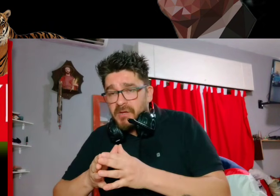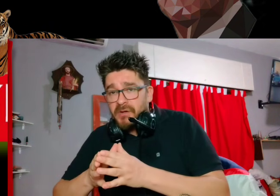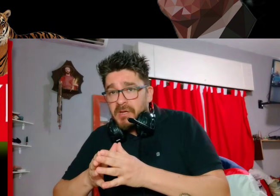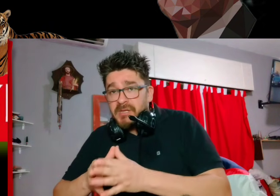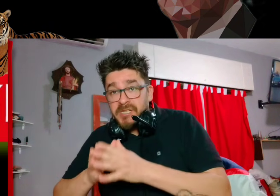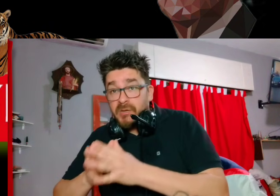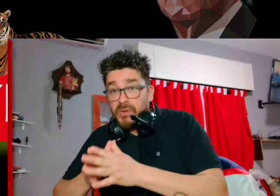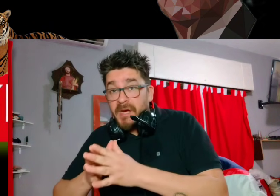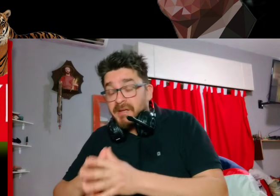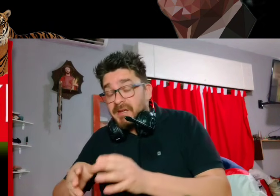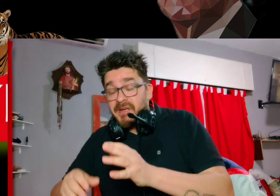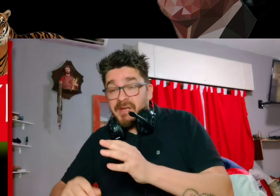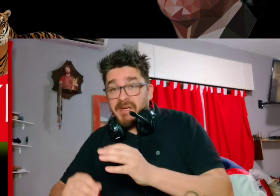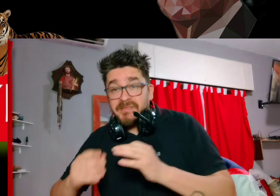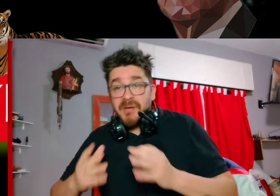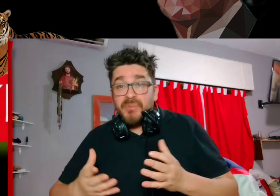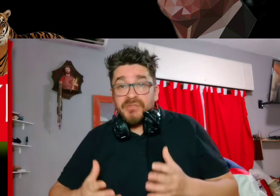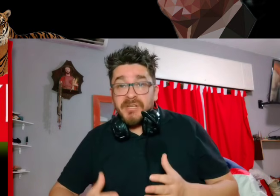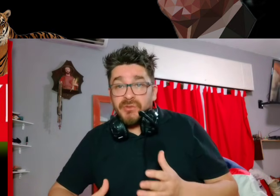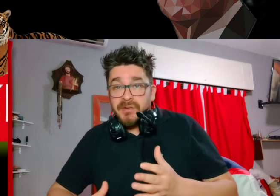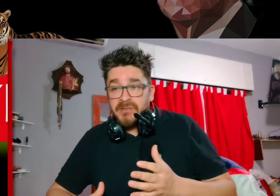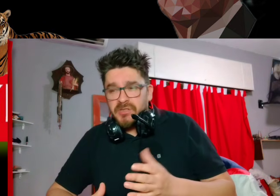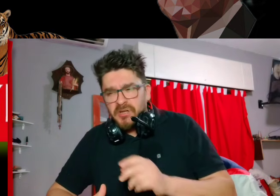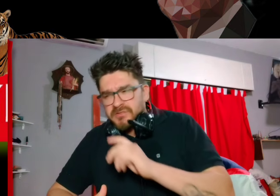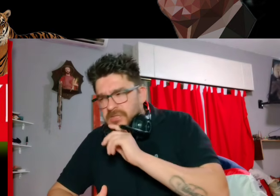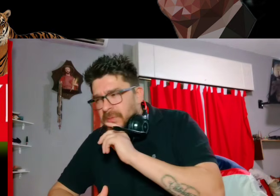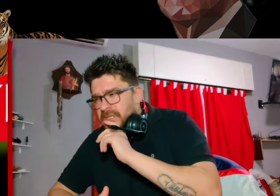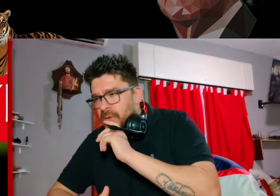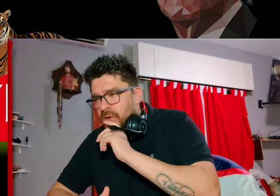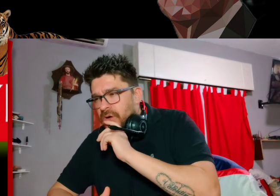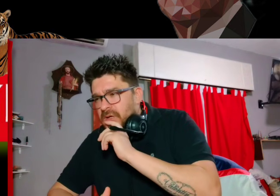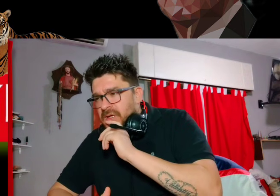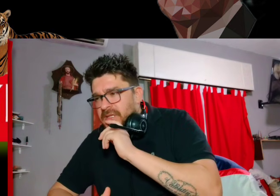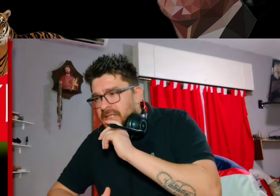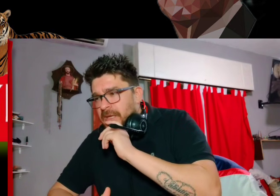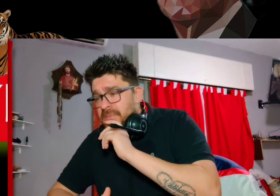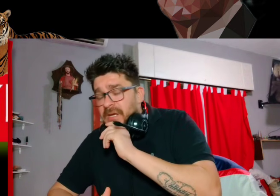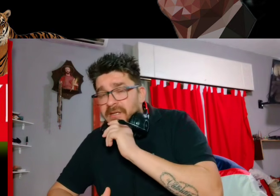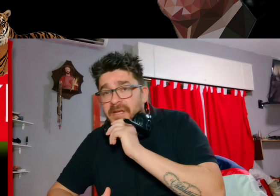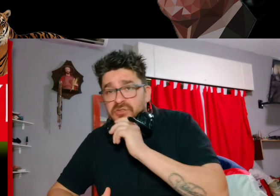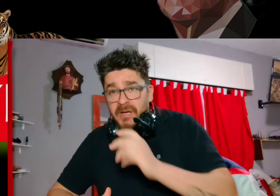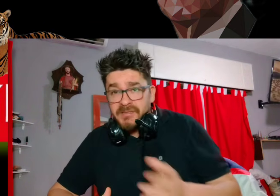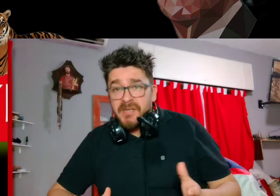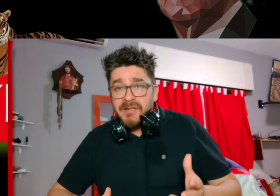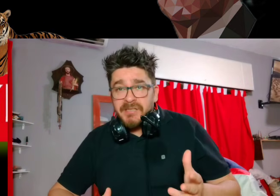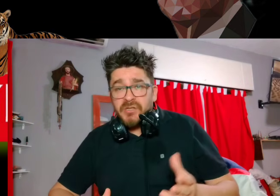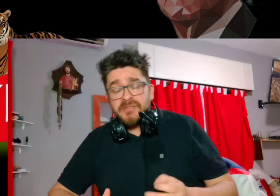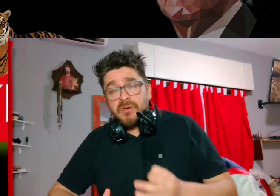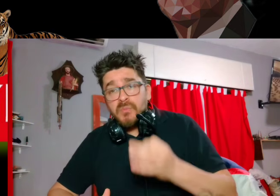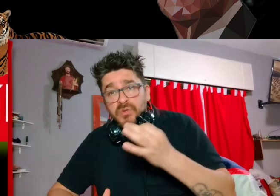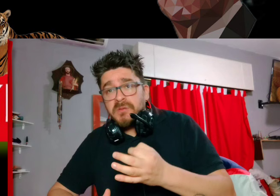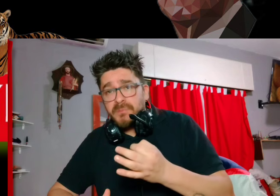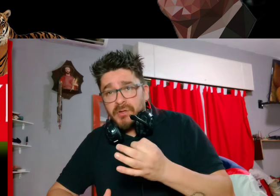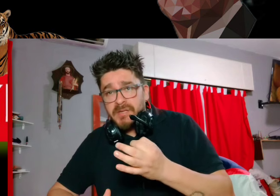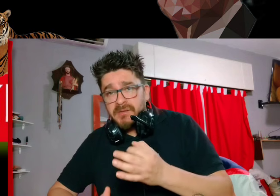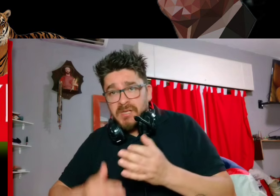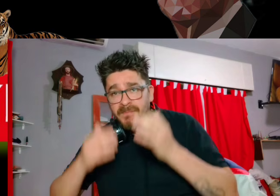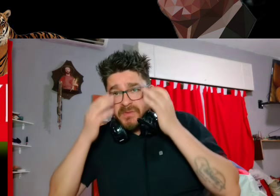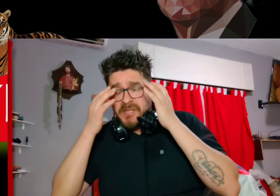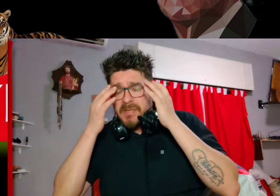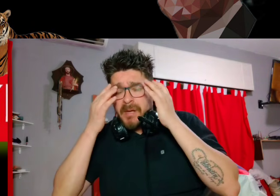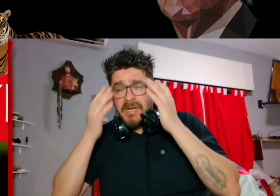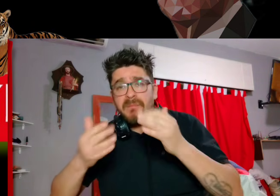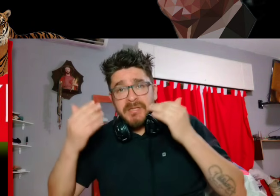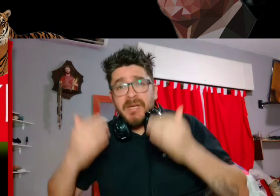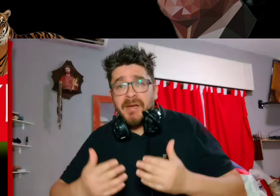mismo López Obrador quiere cuidar 100% el litio, ¿no? Si no me equivoco, quieren también nacionalizar el litio, que es algo muy